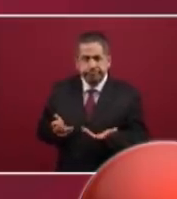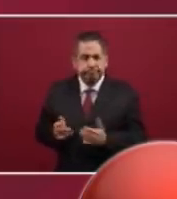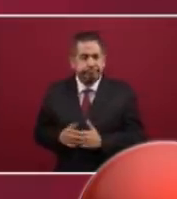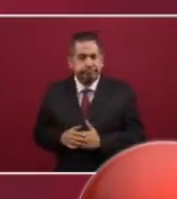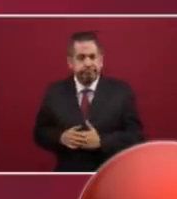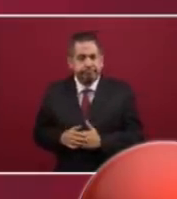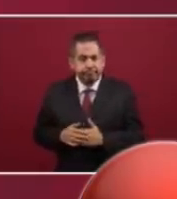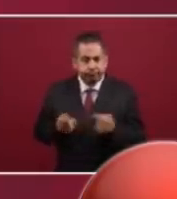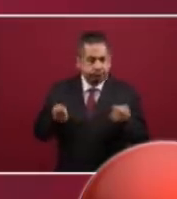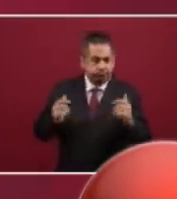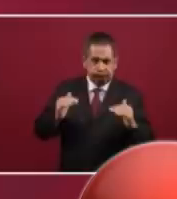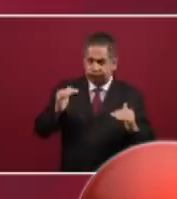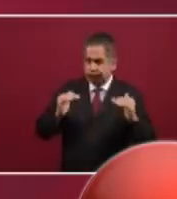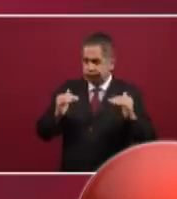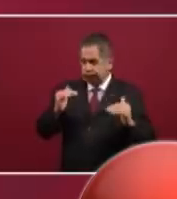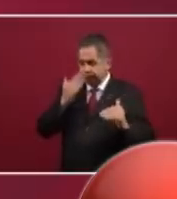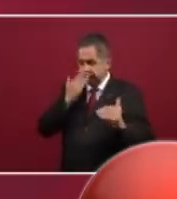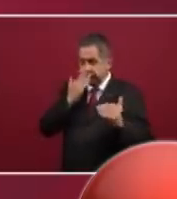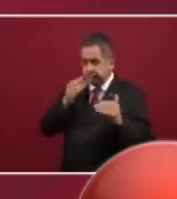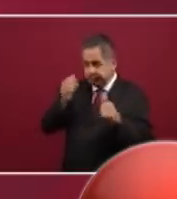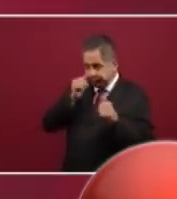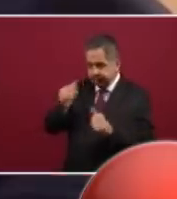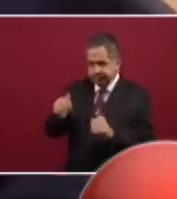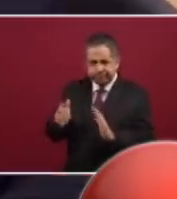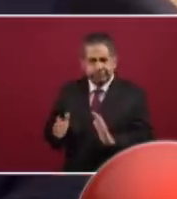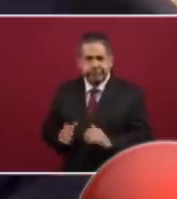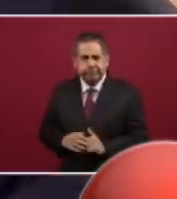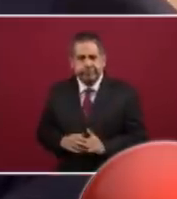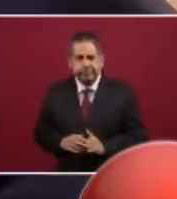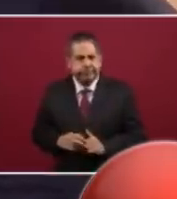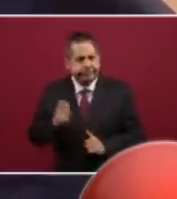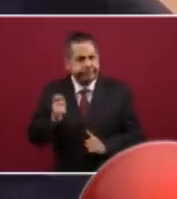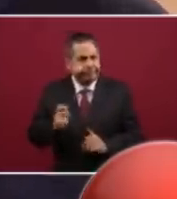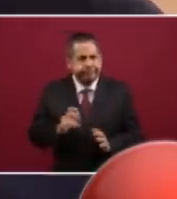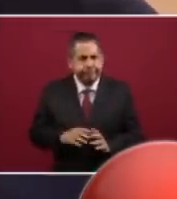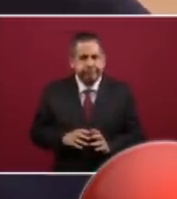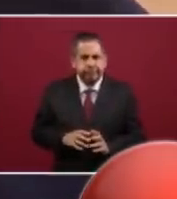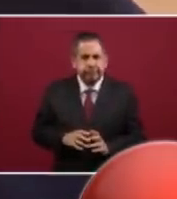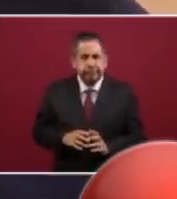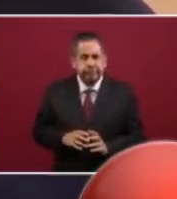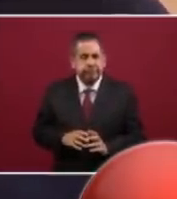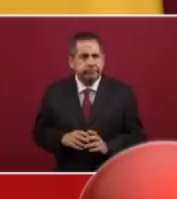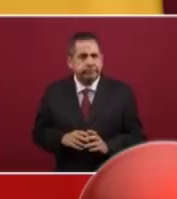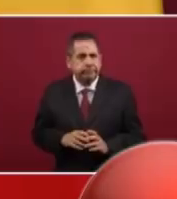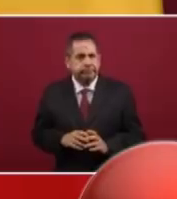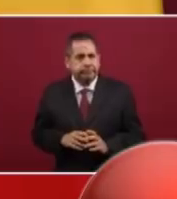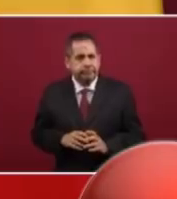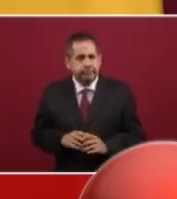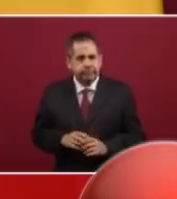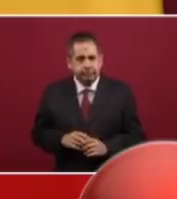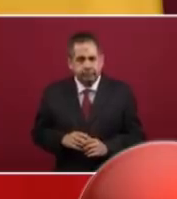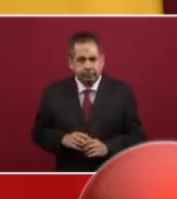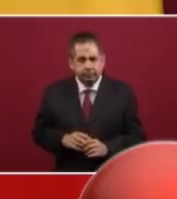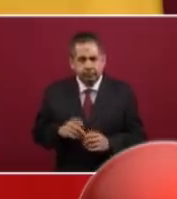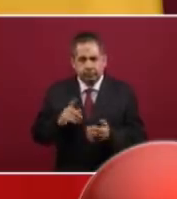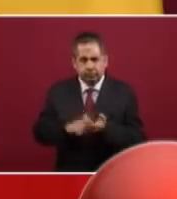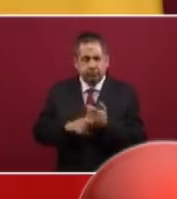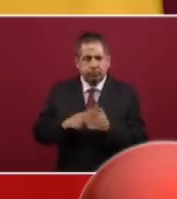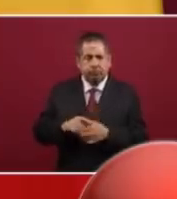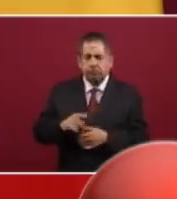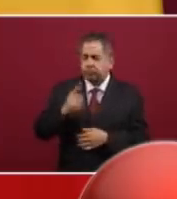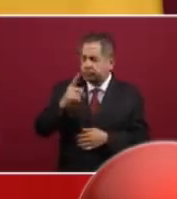este equilibrio? Pues eso tiene que ver con el noble